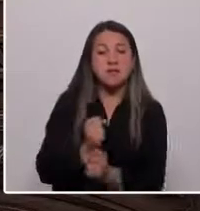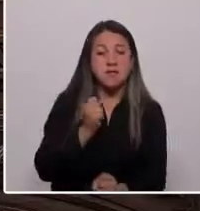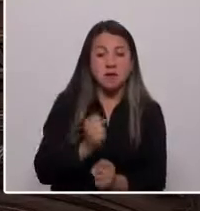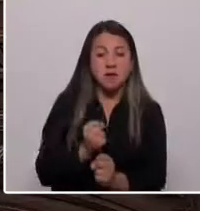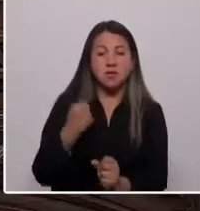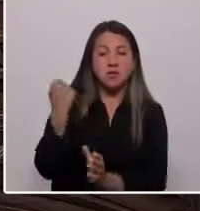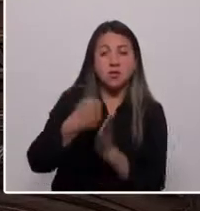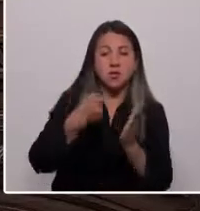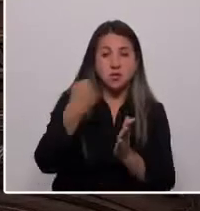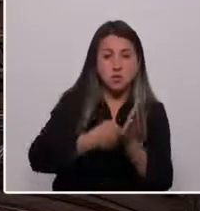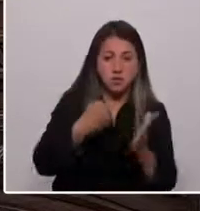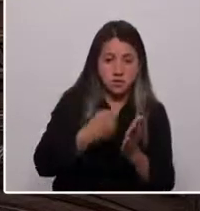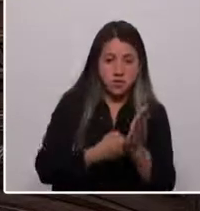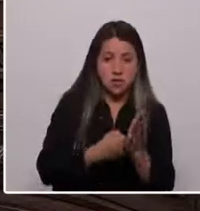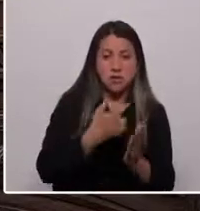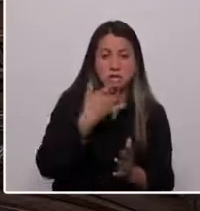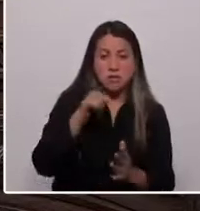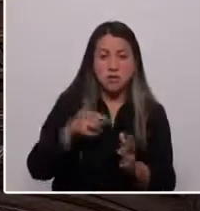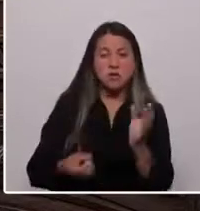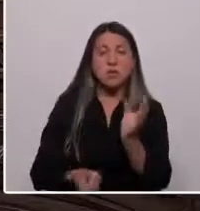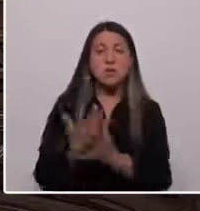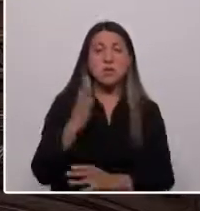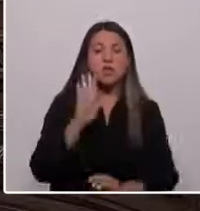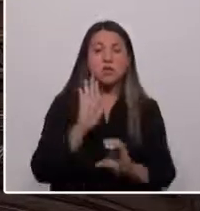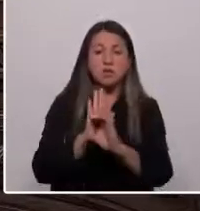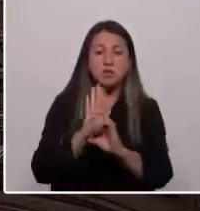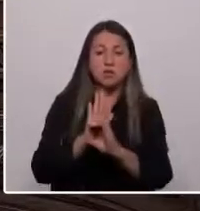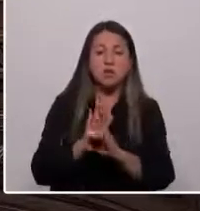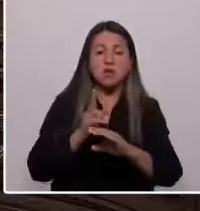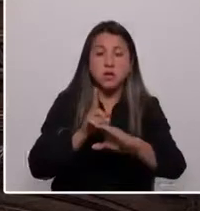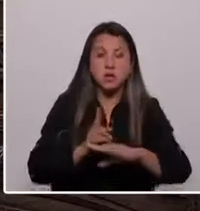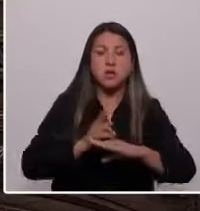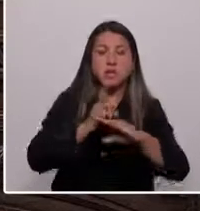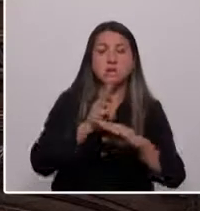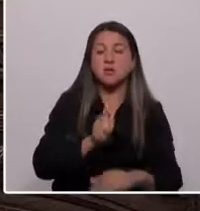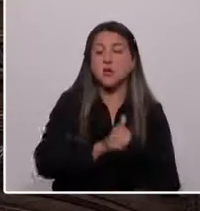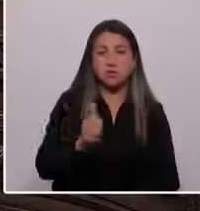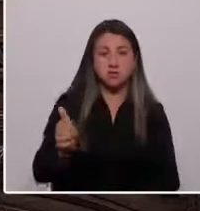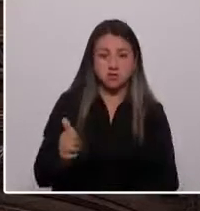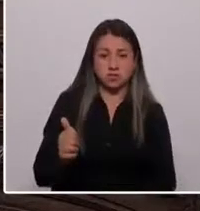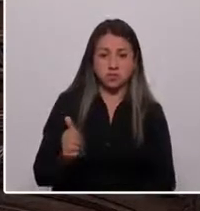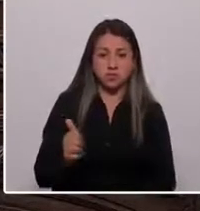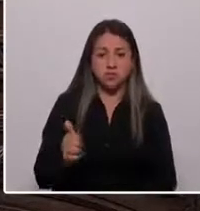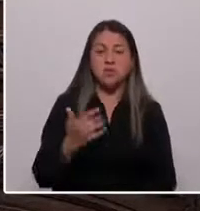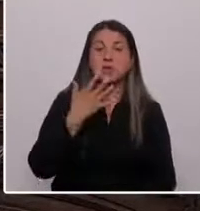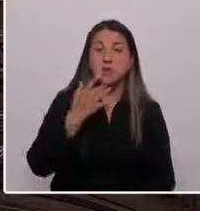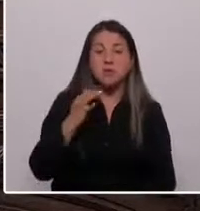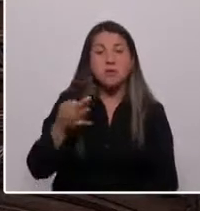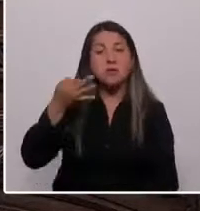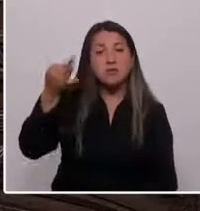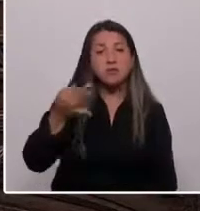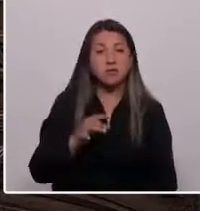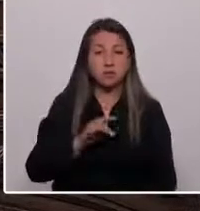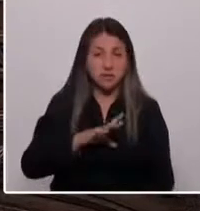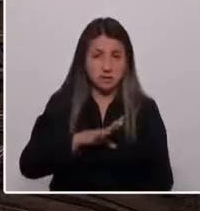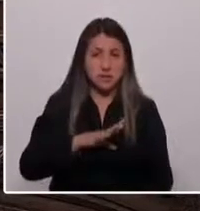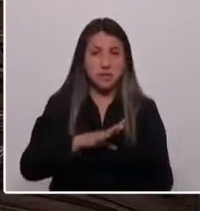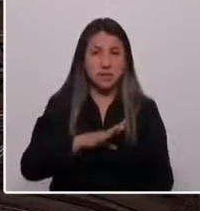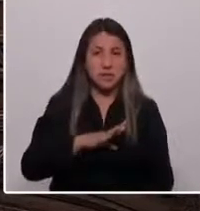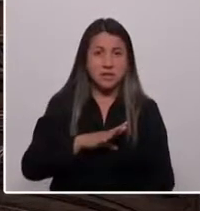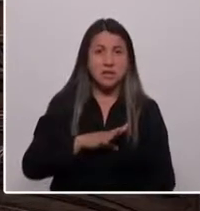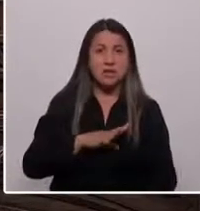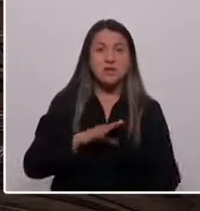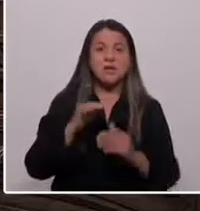por que esta nueva constitución nos represente a todos porque el futuro de chile se mantenga en pie